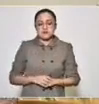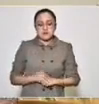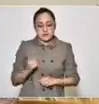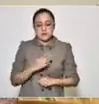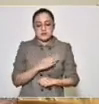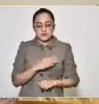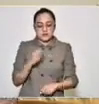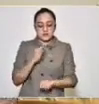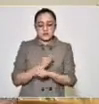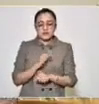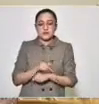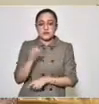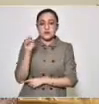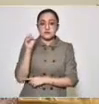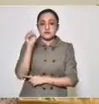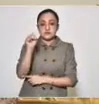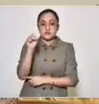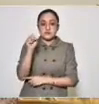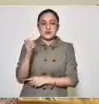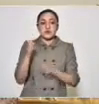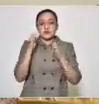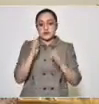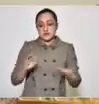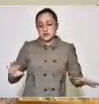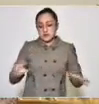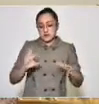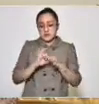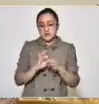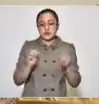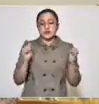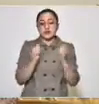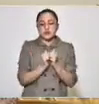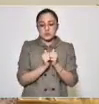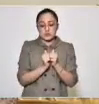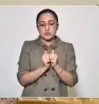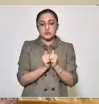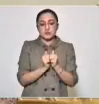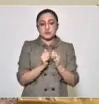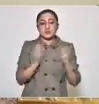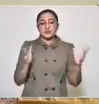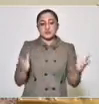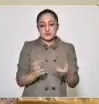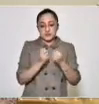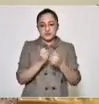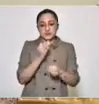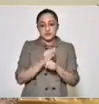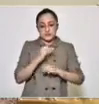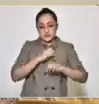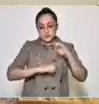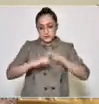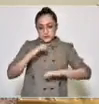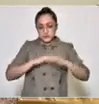Qué bueno que los sindicatos están comprometidos con la recuperación económica.